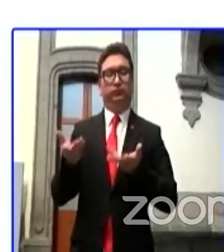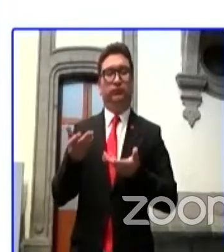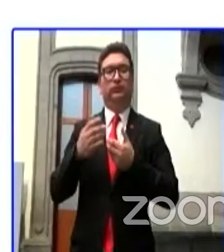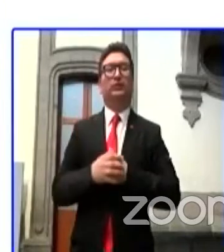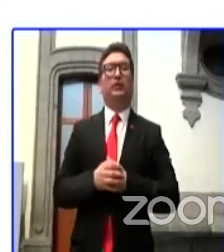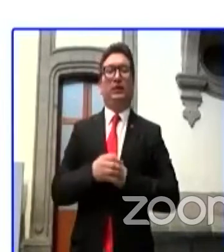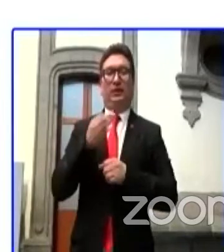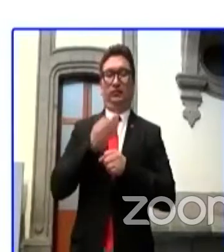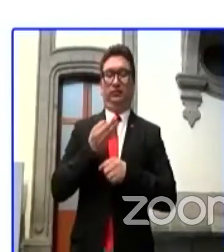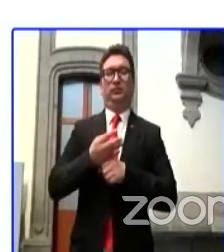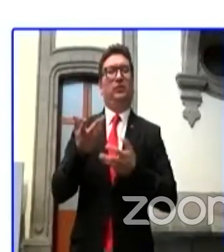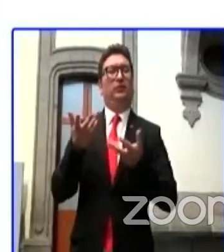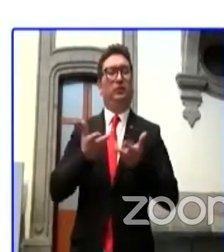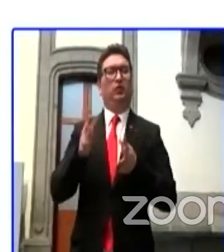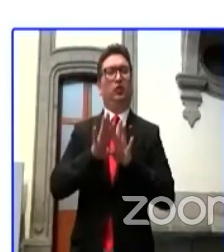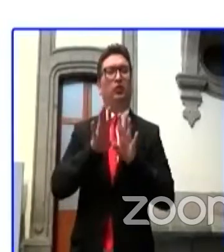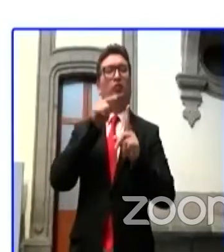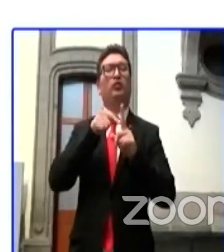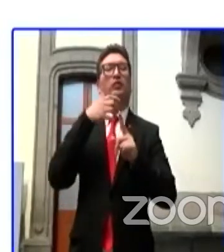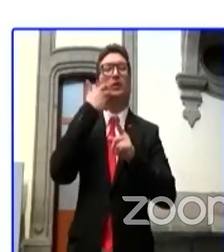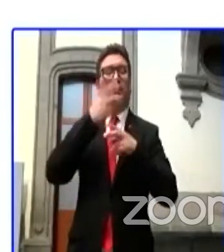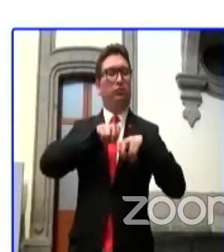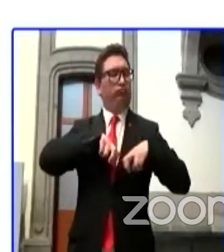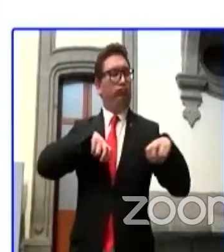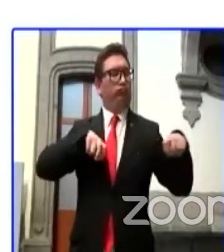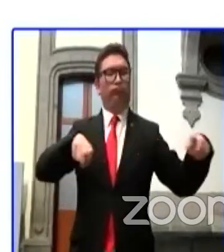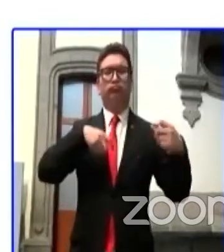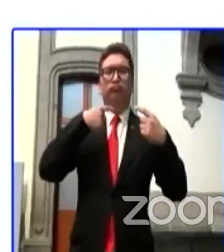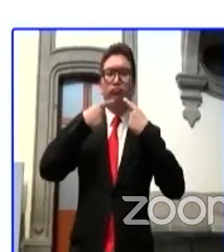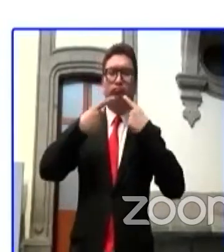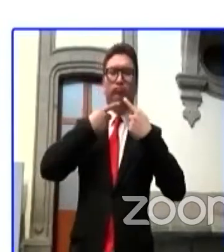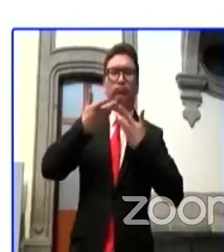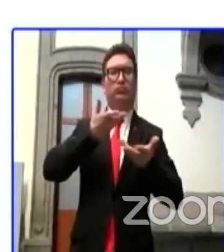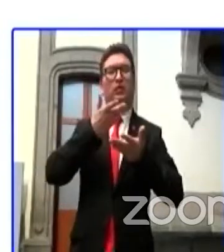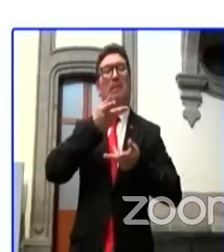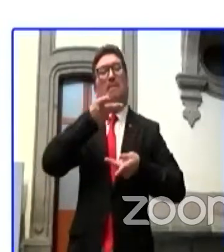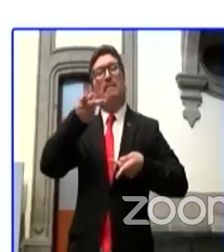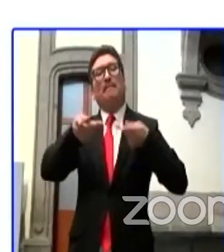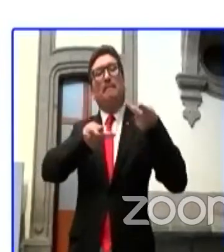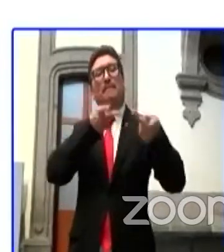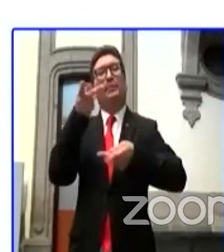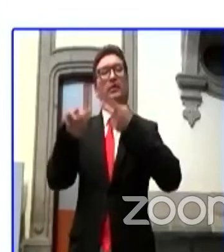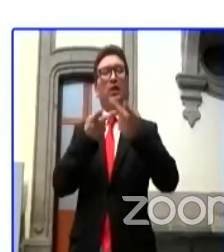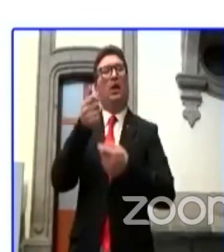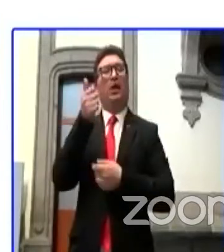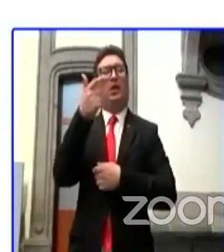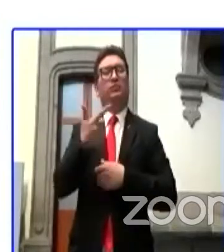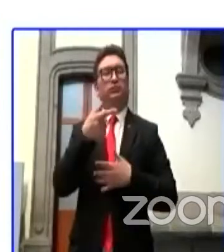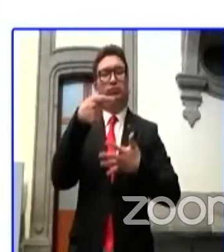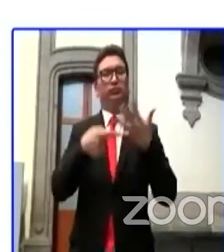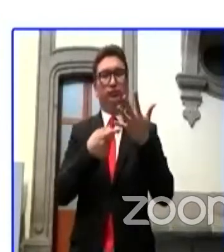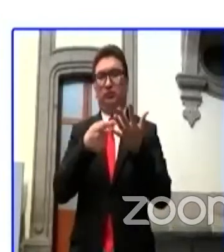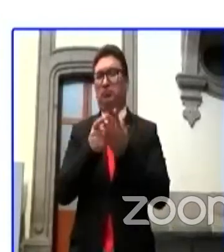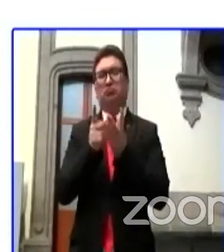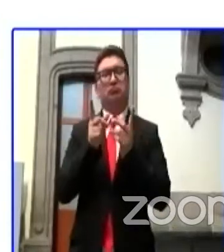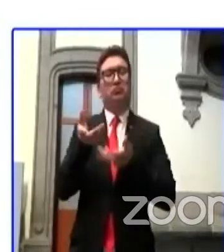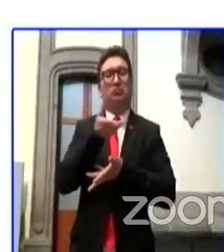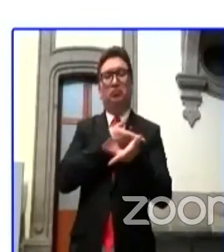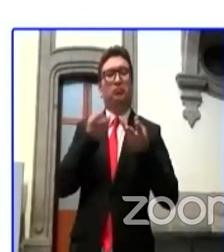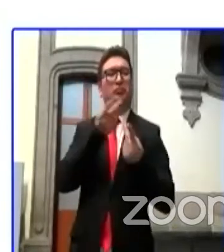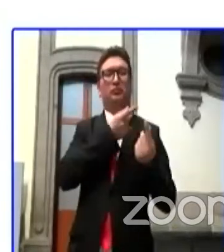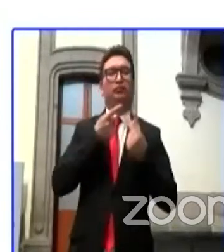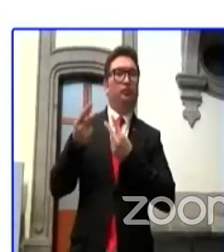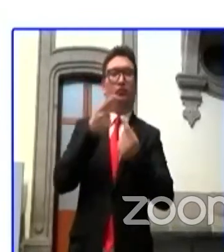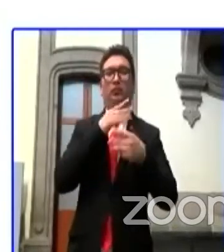a esta actividad. La intención es hacer una mesa interactiva, plantearles algunas preguntas, ¿no? Que sea muy dinámico, porque además